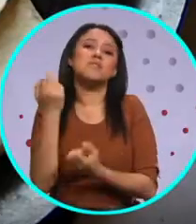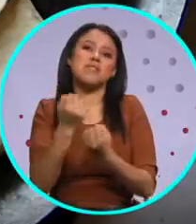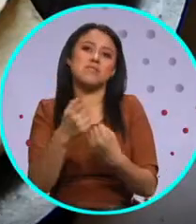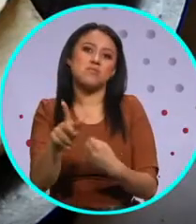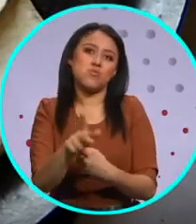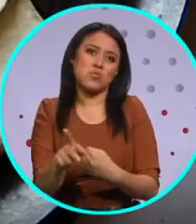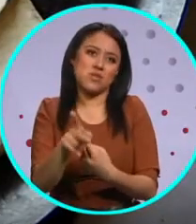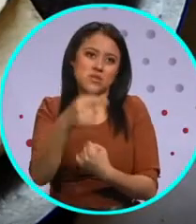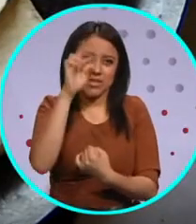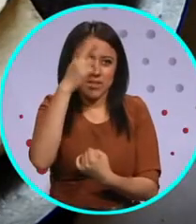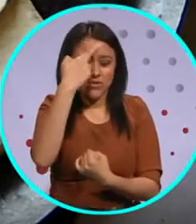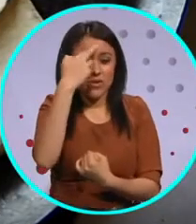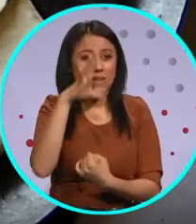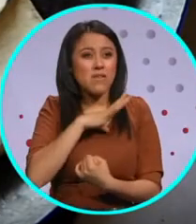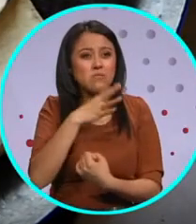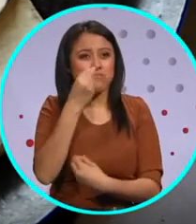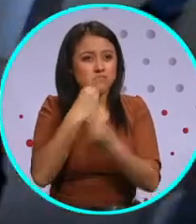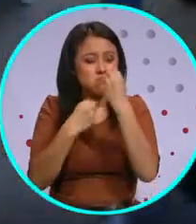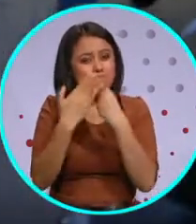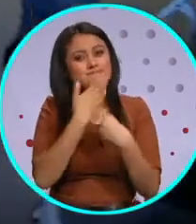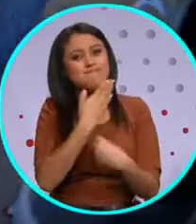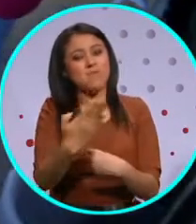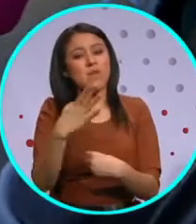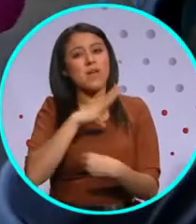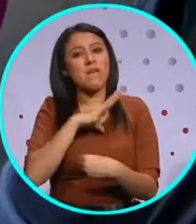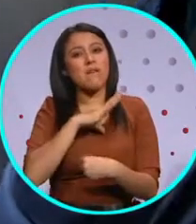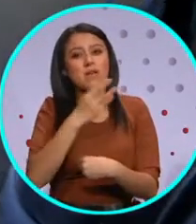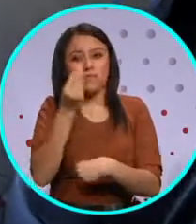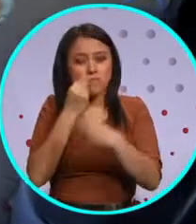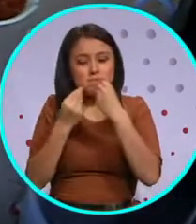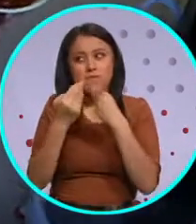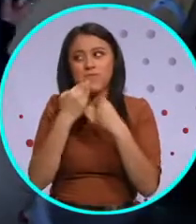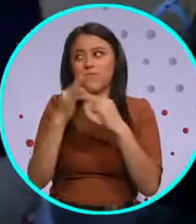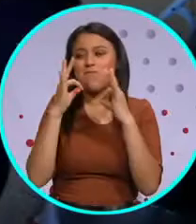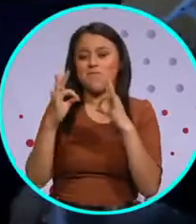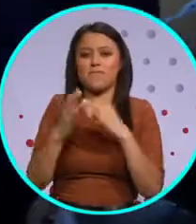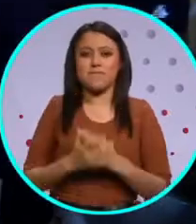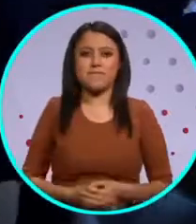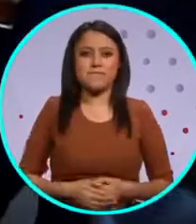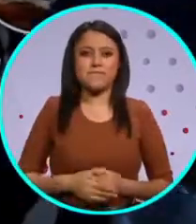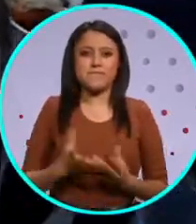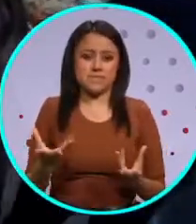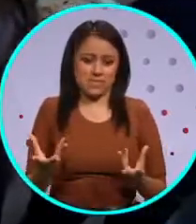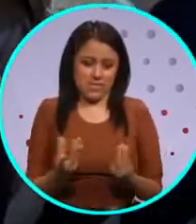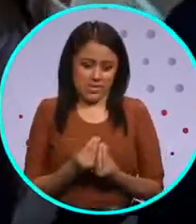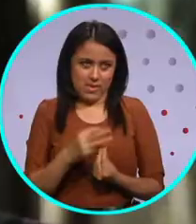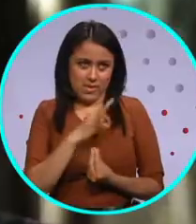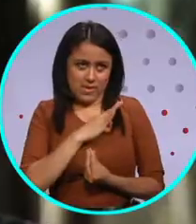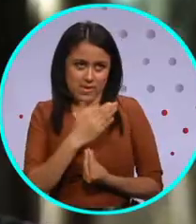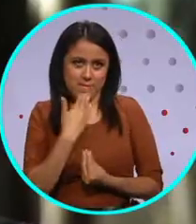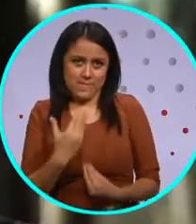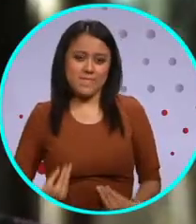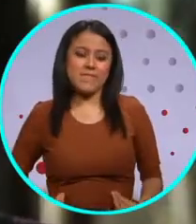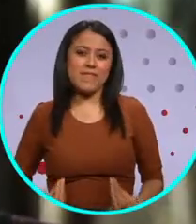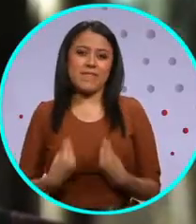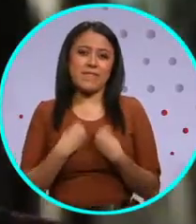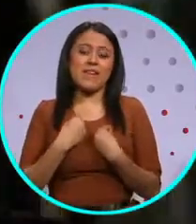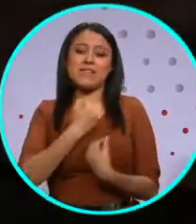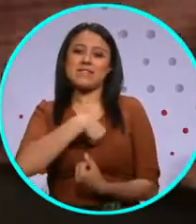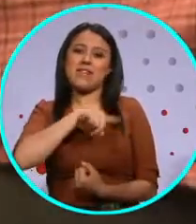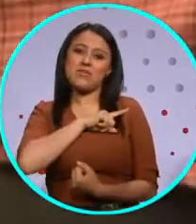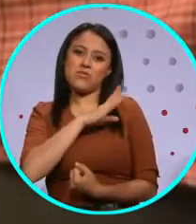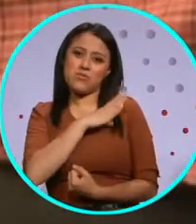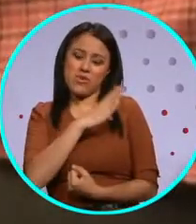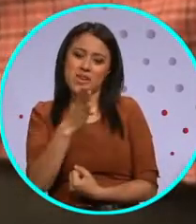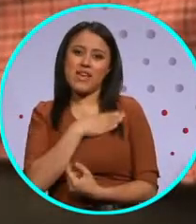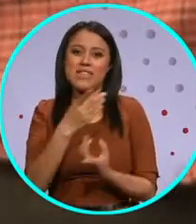recordemos que una alimentación adecuada deriva en una nutrición óptima y juntas son la base para sobrevivir tener una buena salud y